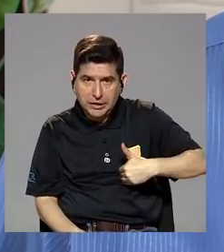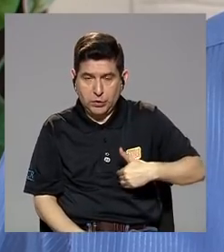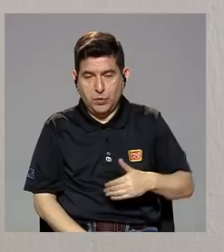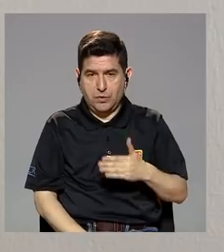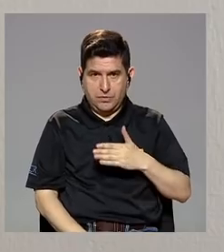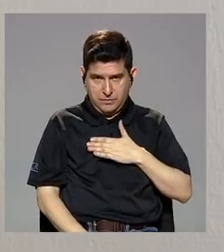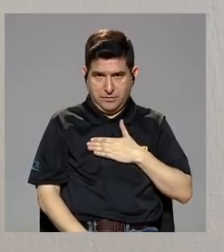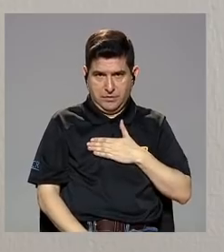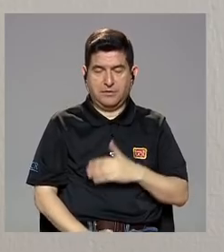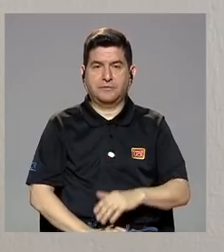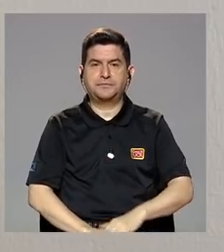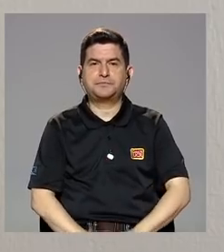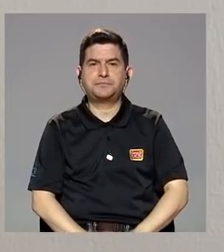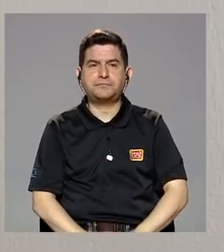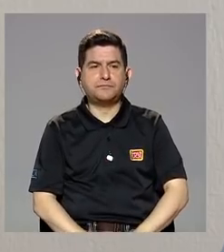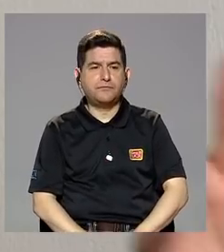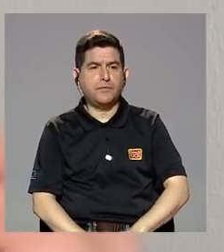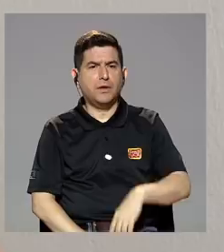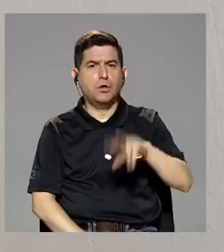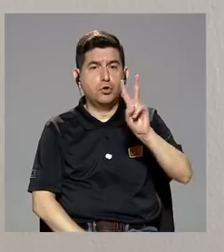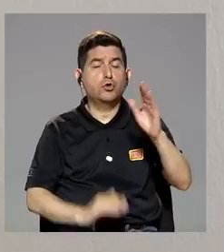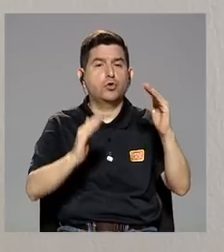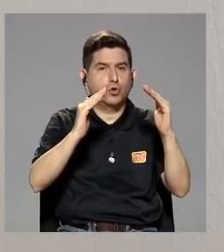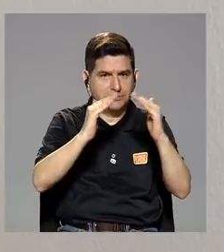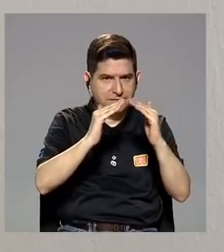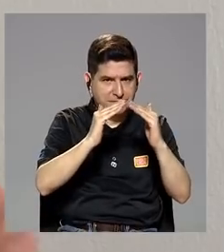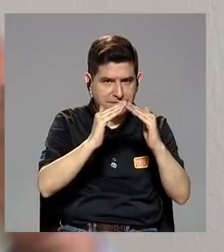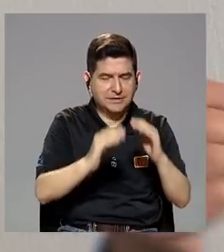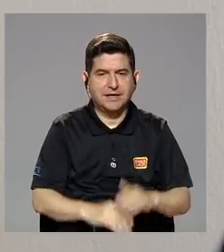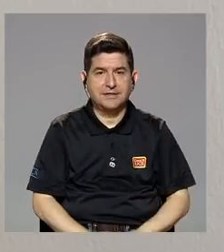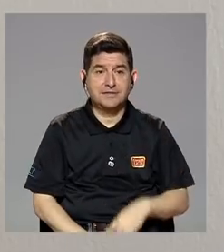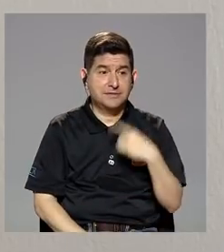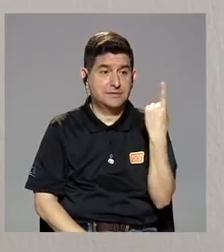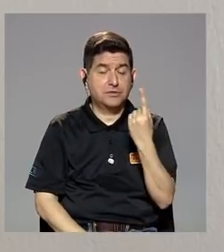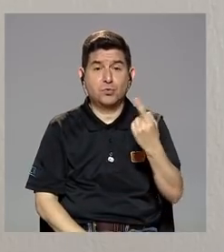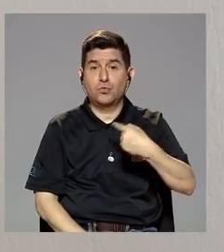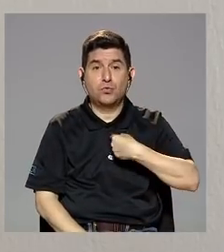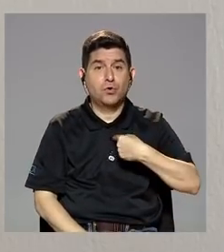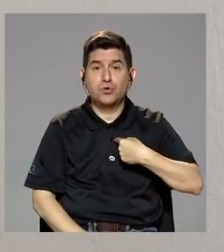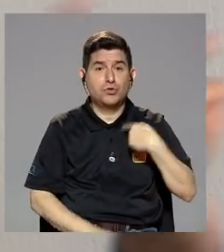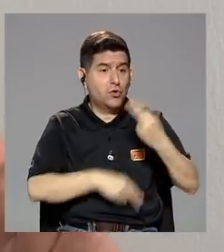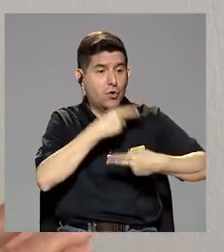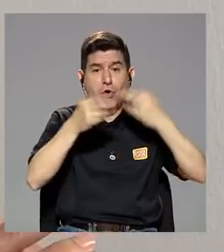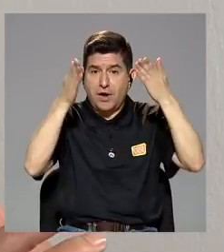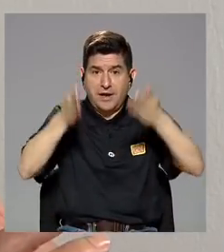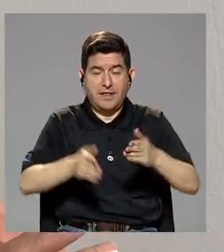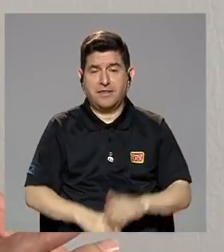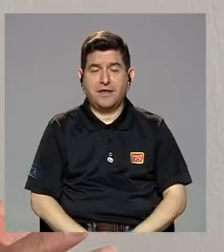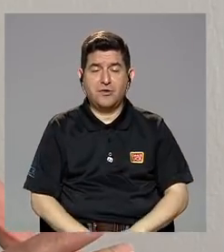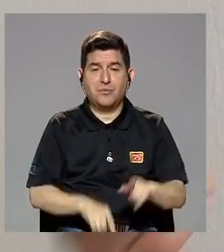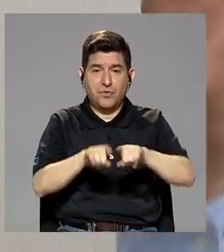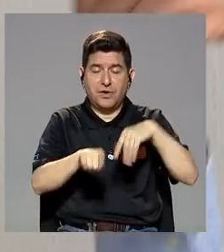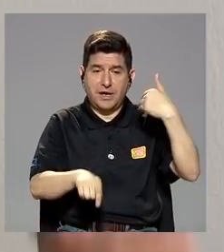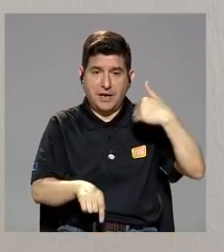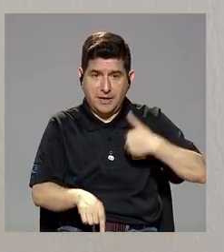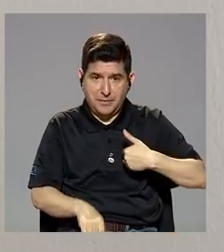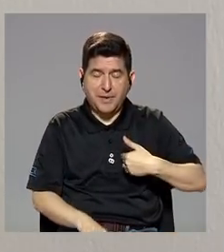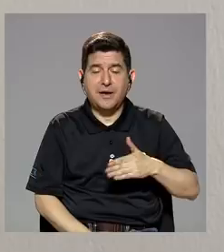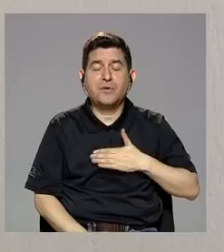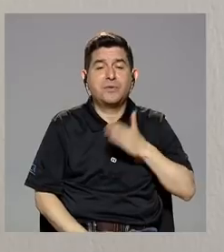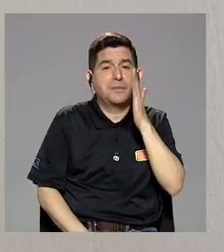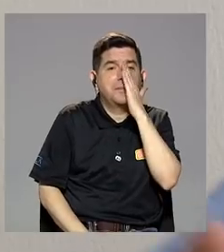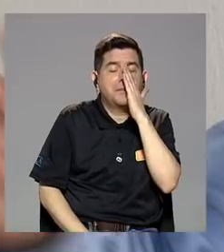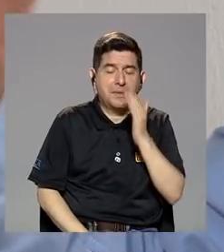y sus dos casas que en al único heredero ahora yo porque era hermano de mi madre que había había